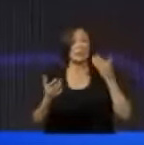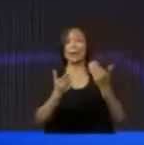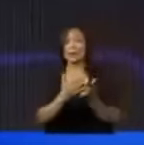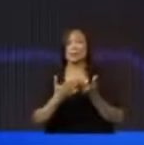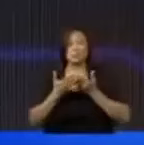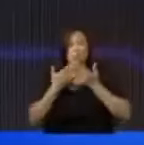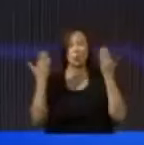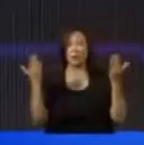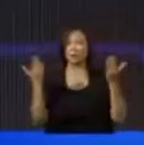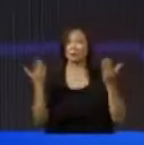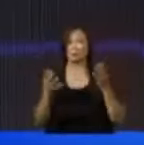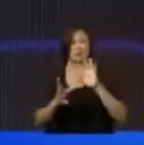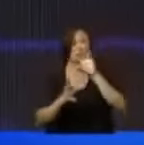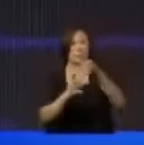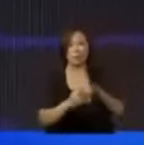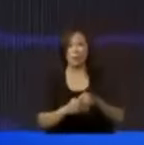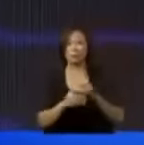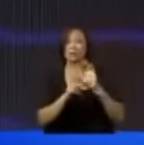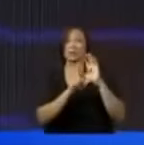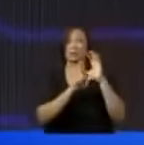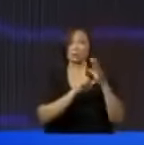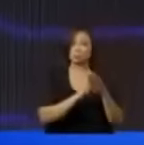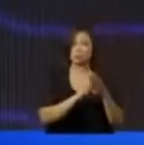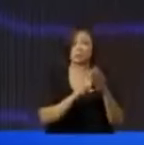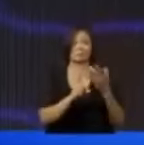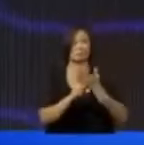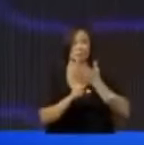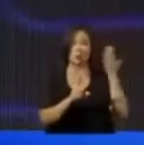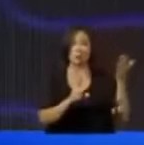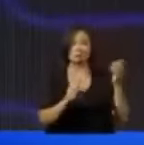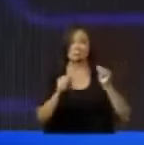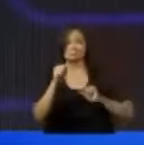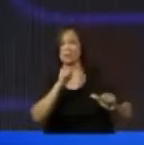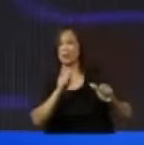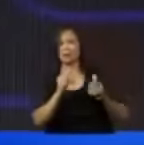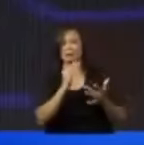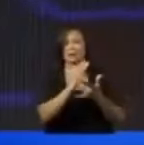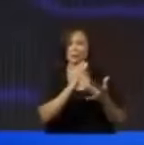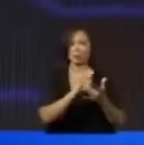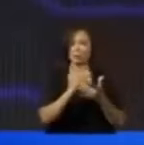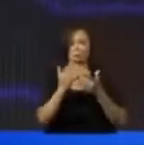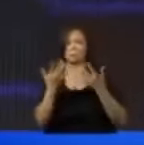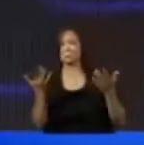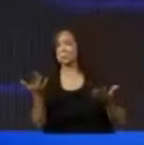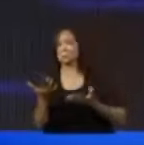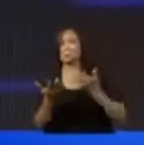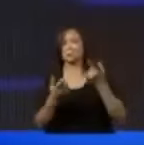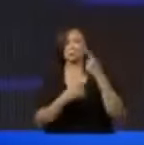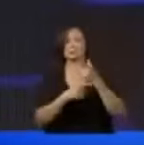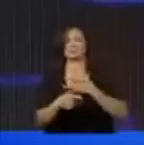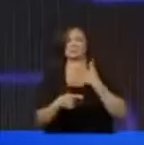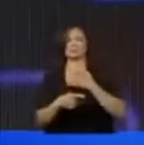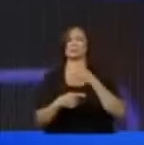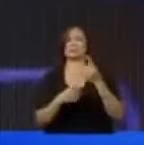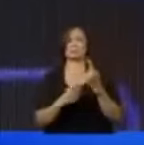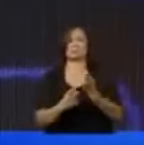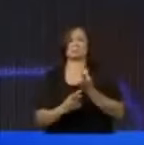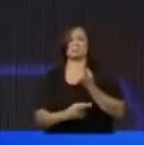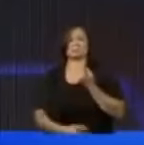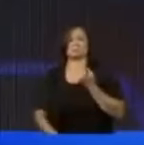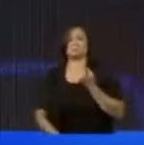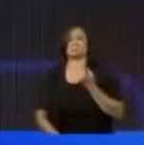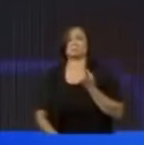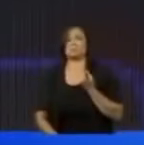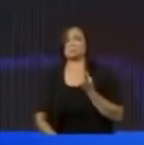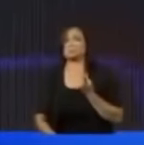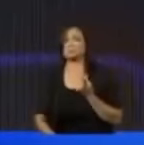calidad, que no participa de la cultura, que no tiene acceso a la tecnología, y en fin, que se siente aislado, que